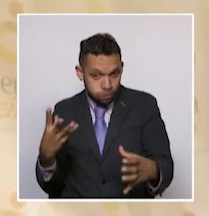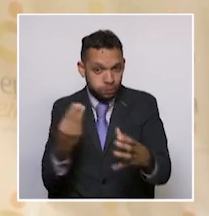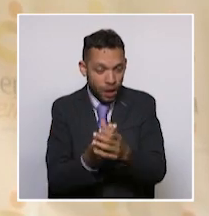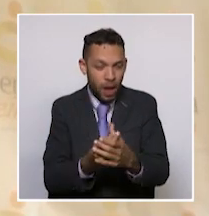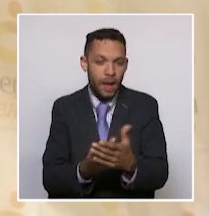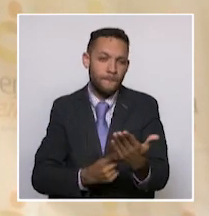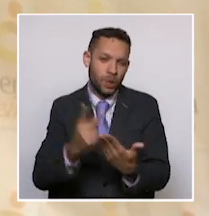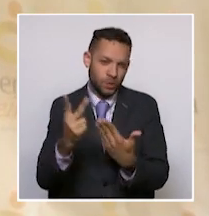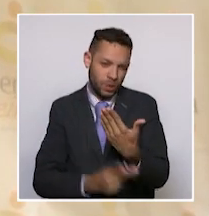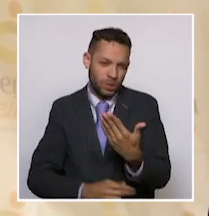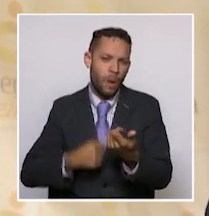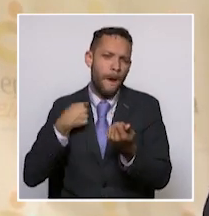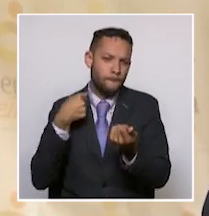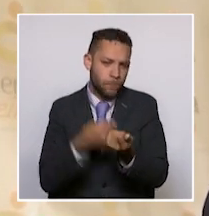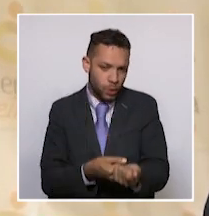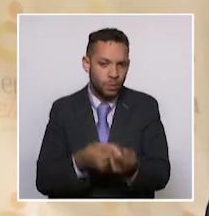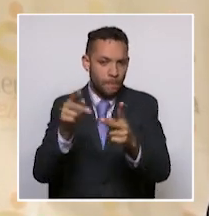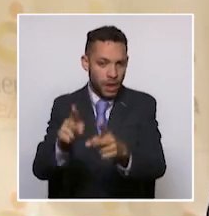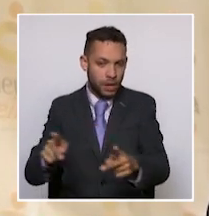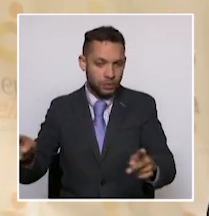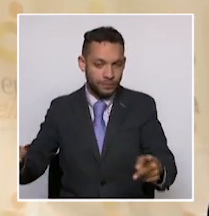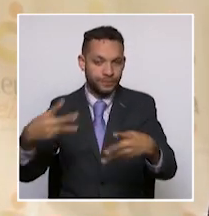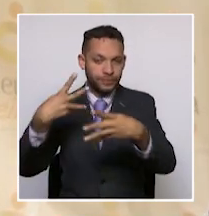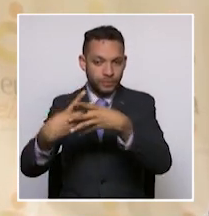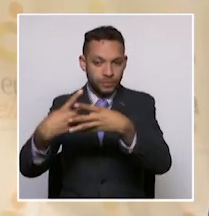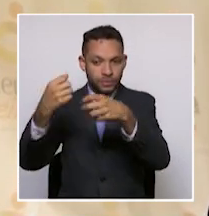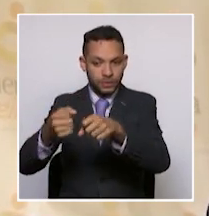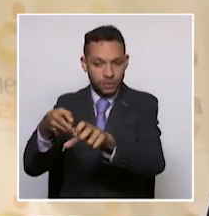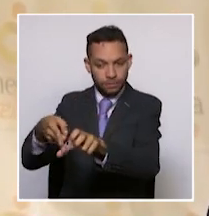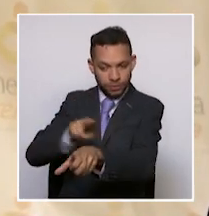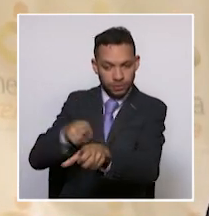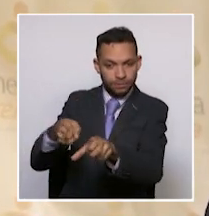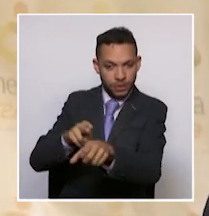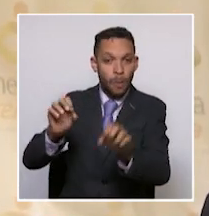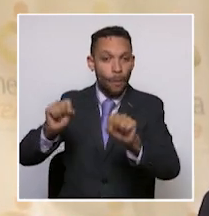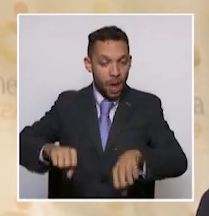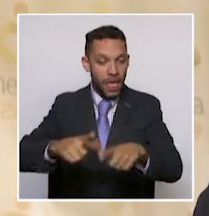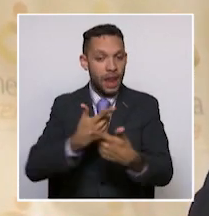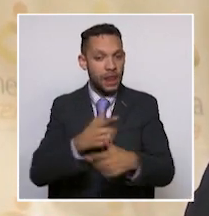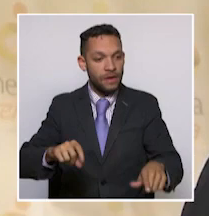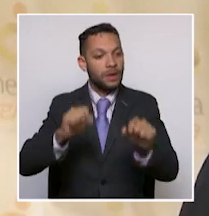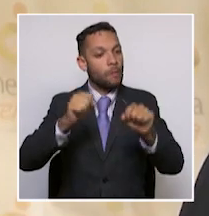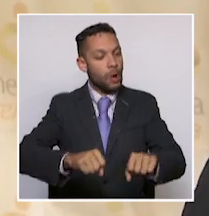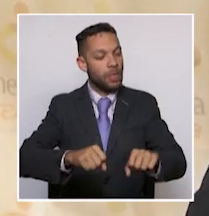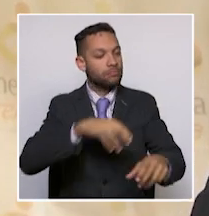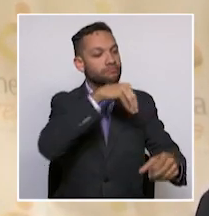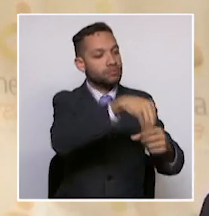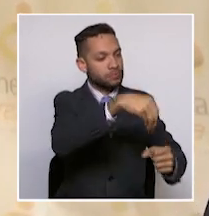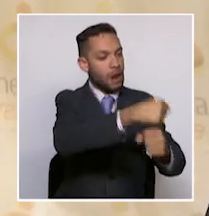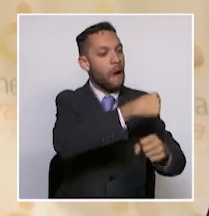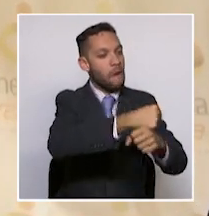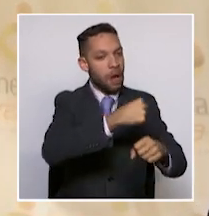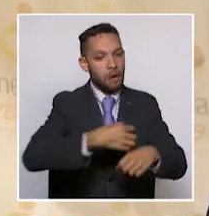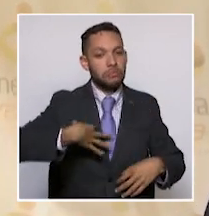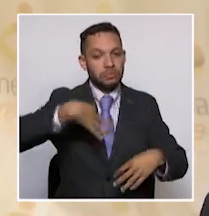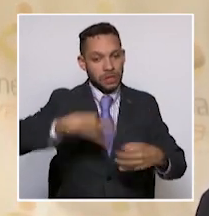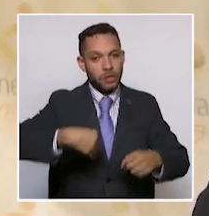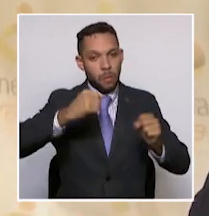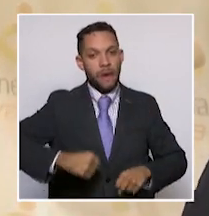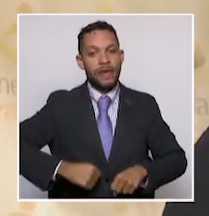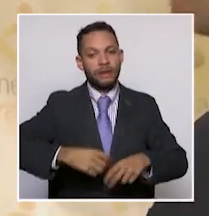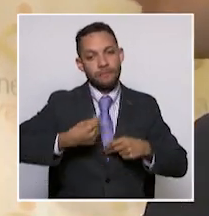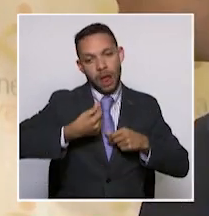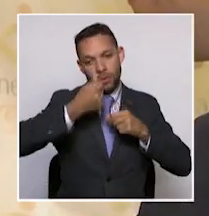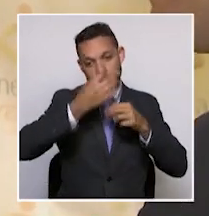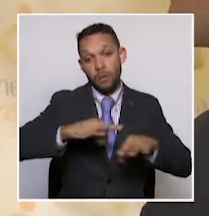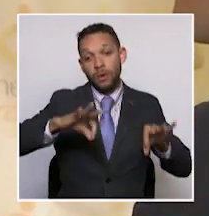proyecto, pues evidentemente sepan que la resocialización hace algo realmente importante para